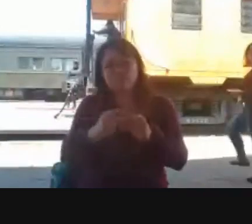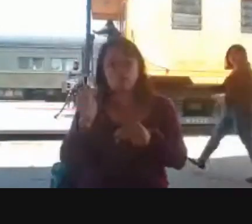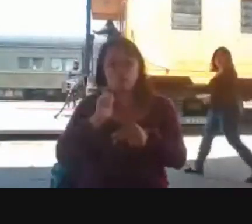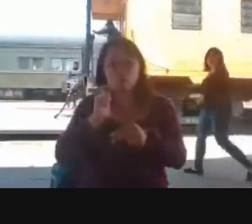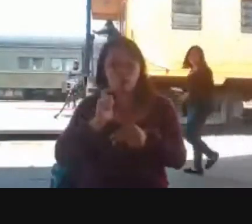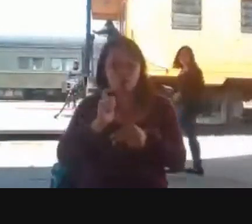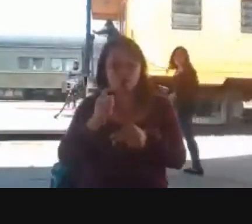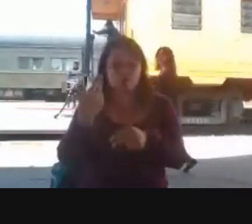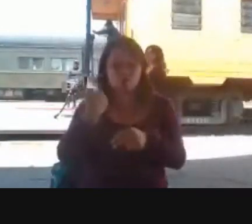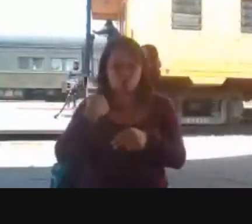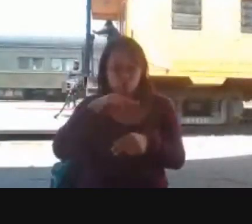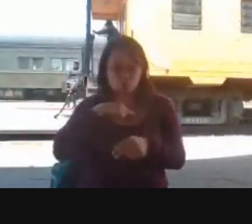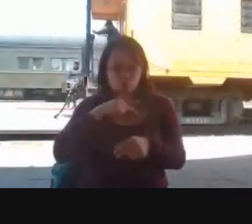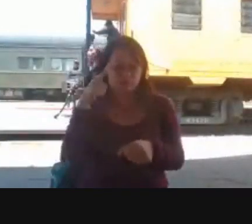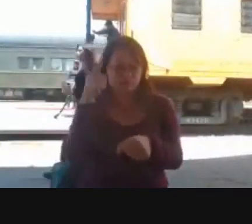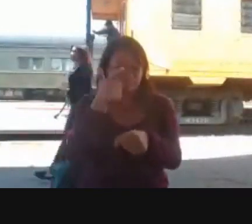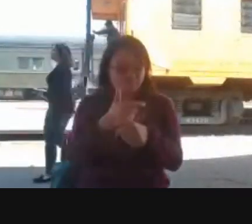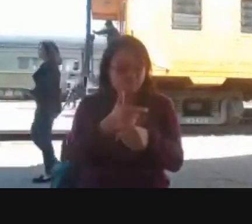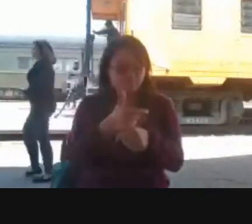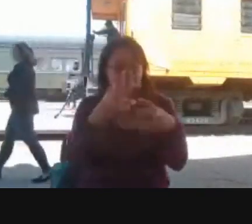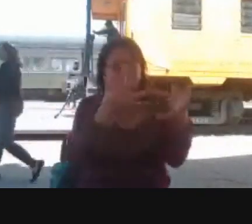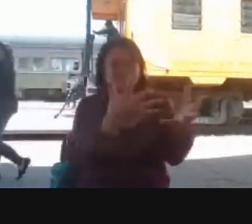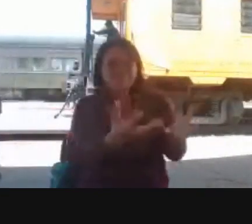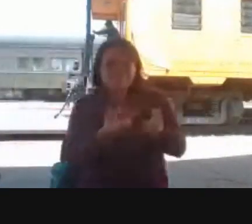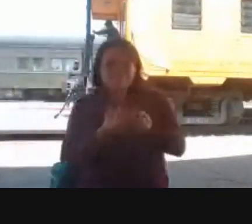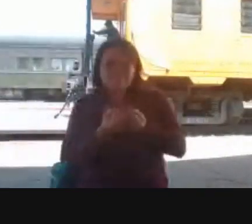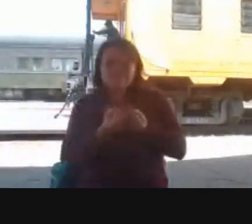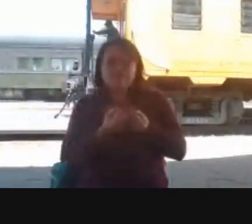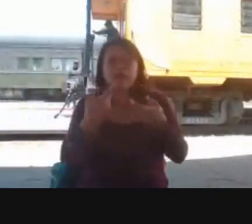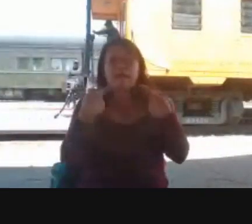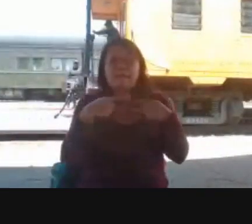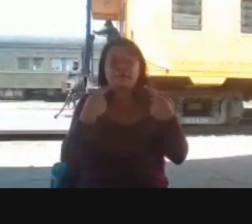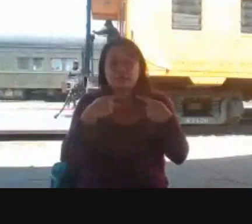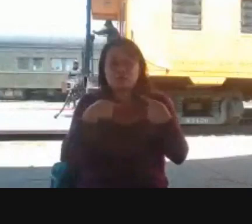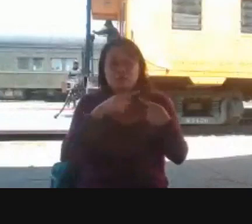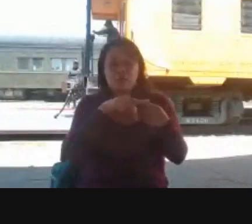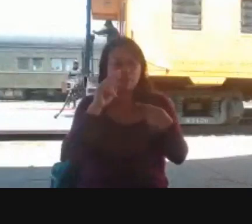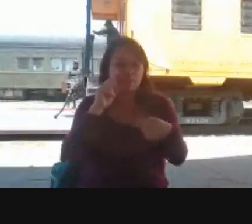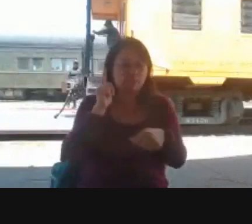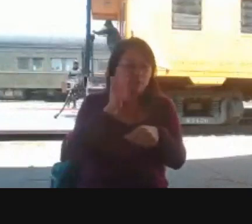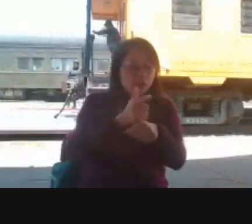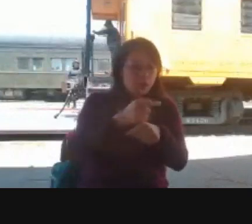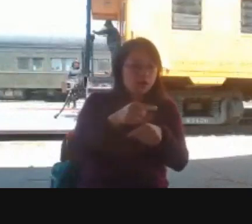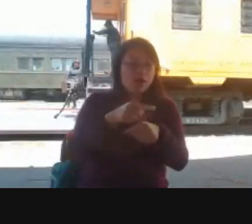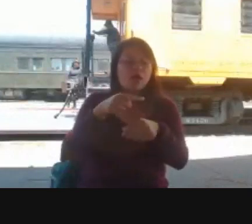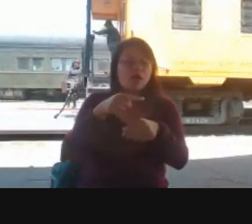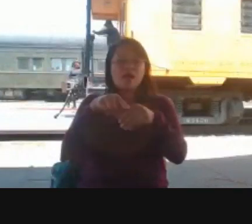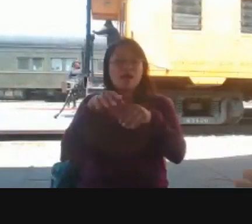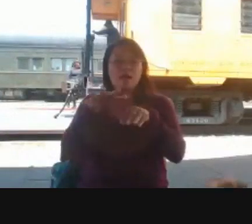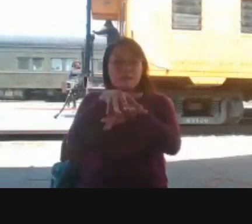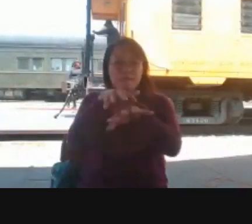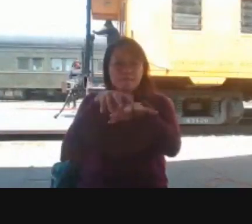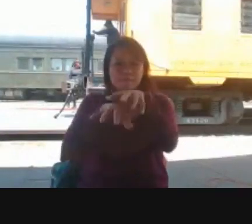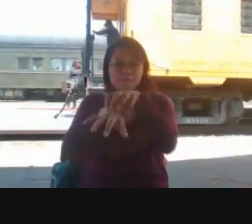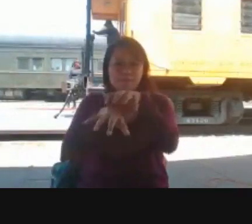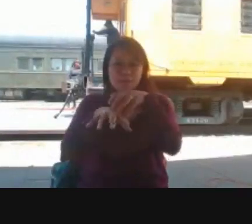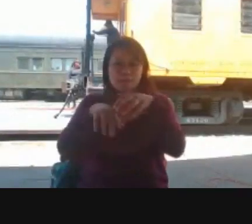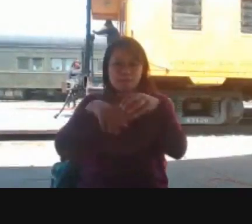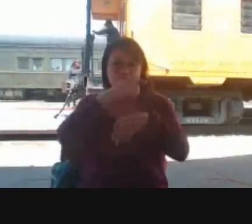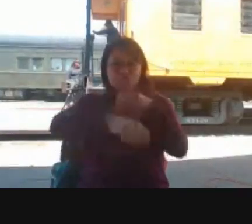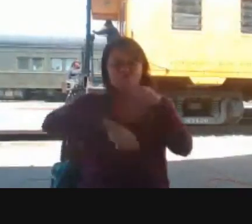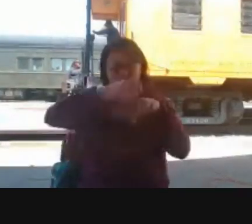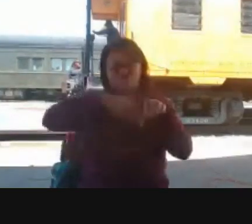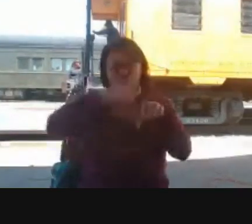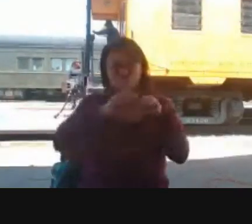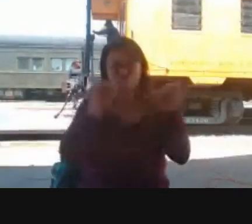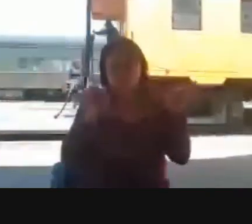y tratando de medio volar. La gente lo encontró, le quitaron los hilos de las patas primero, llamaron a la Procuraduría, hicimos